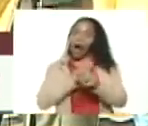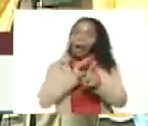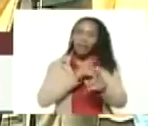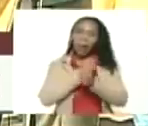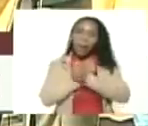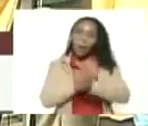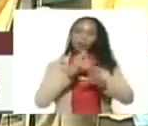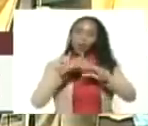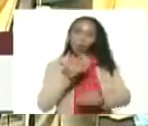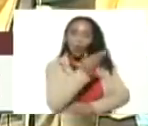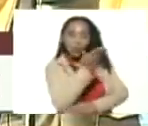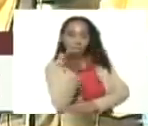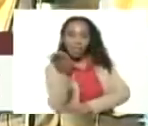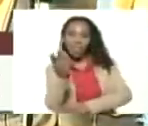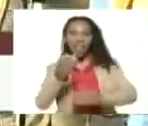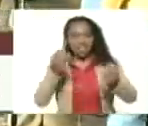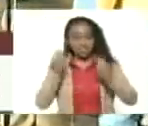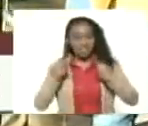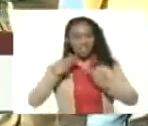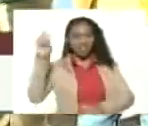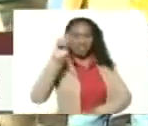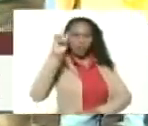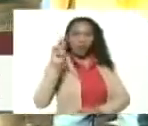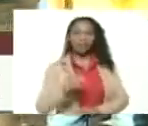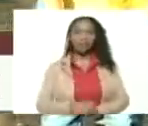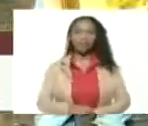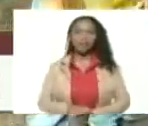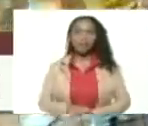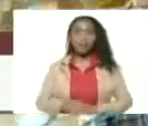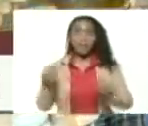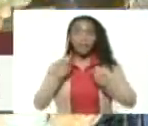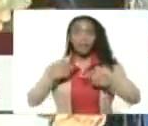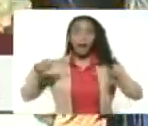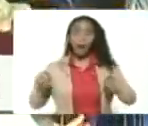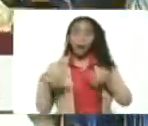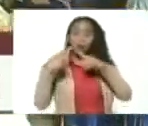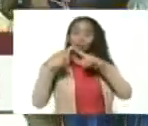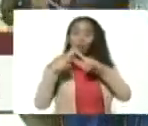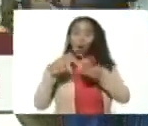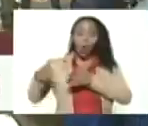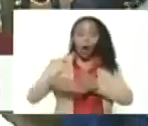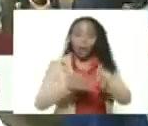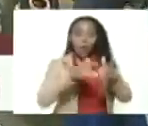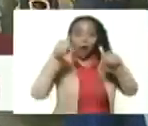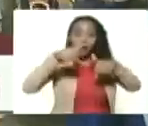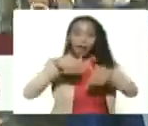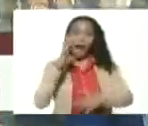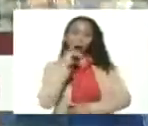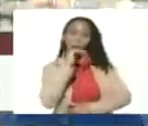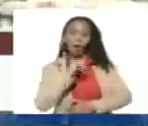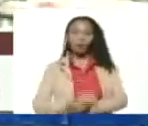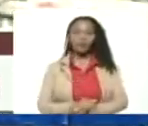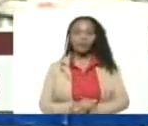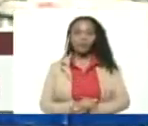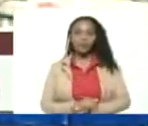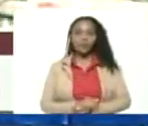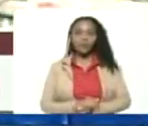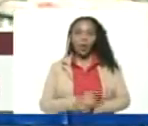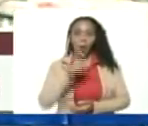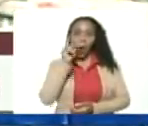todas y todos ustedes. ¡Que viva Venezuela! ¡Que viva! El encuentro de los caminos aquí en Cagua. Adrián